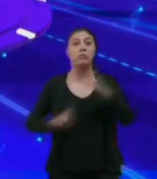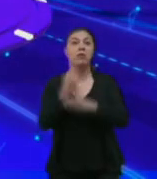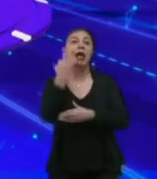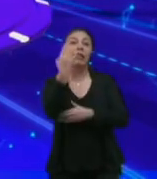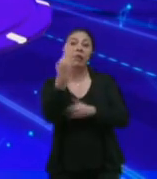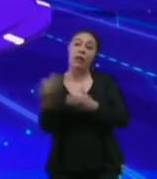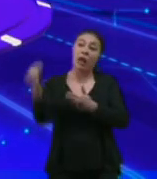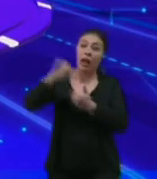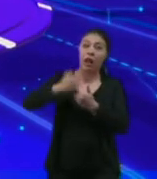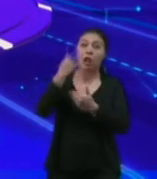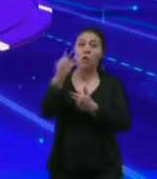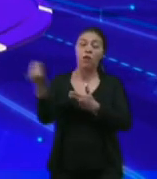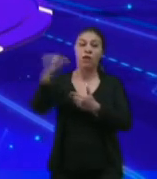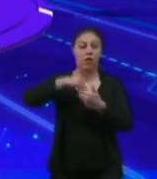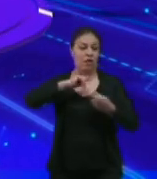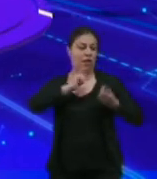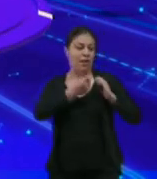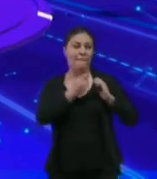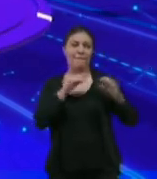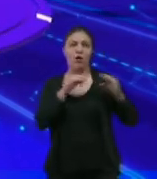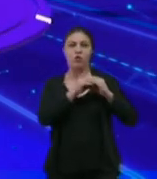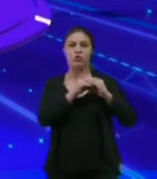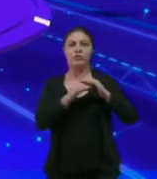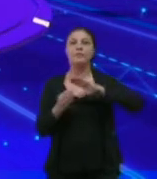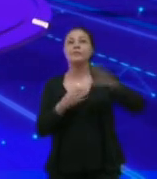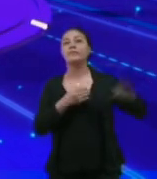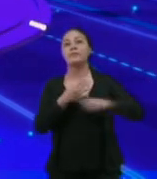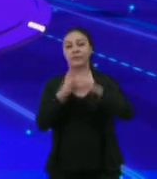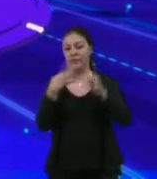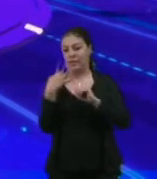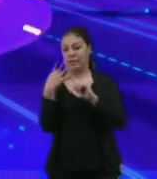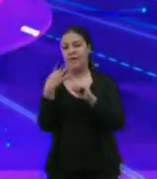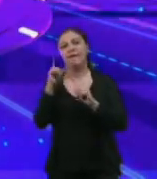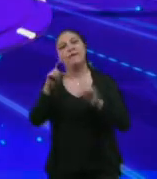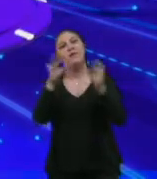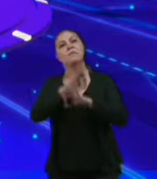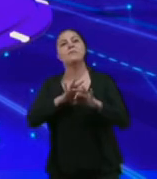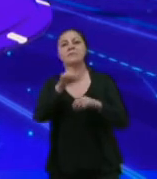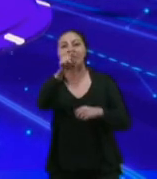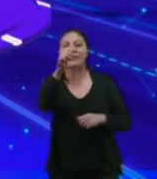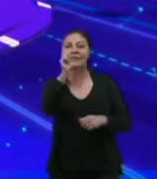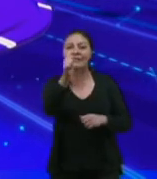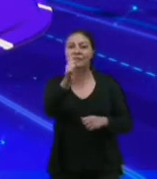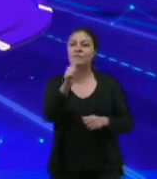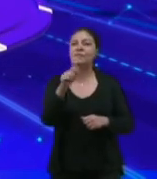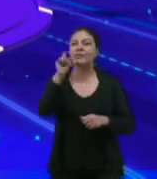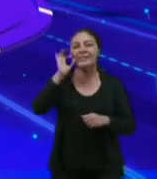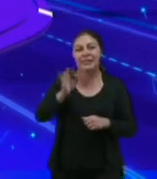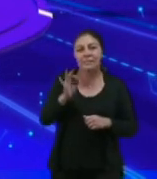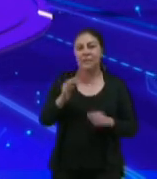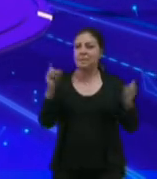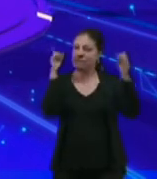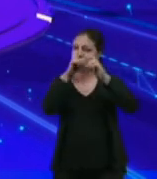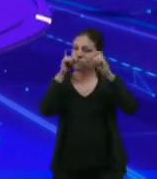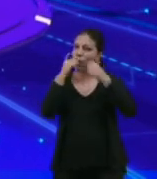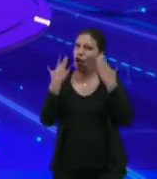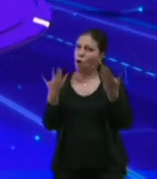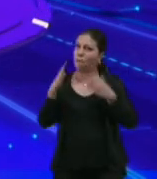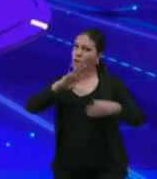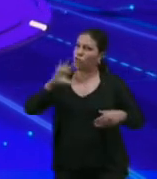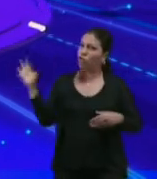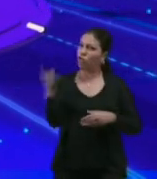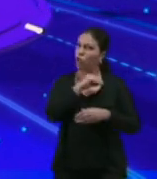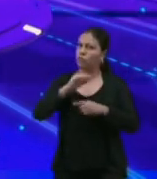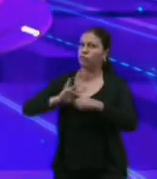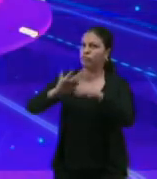ajuste el modelo cuarta conclusión hay que preguntarse cómo voy a llegar a todos los usuarios que aspiro y